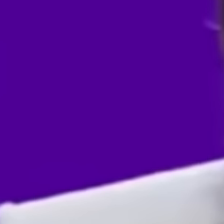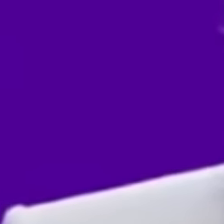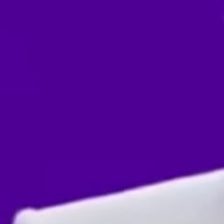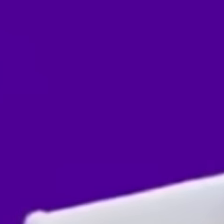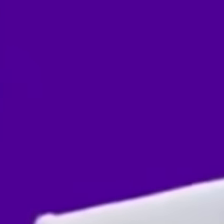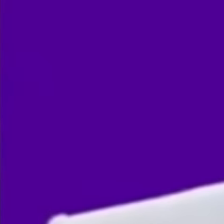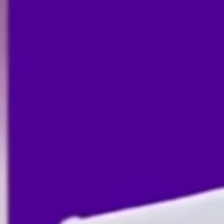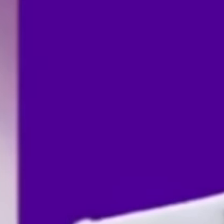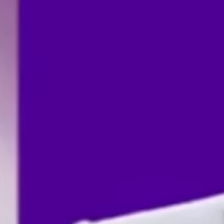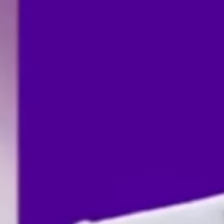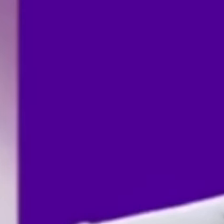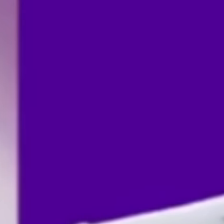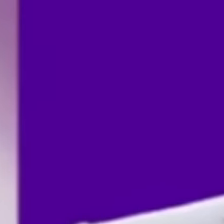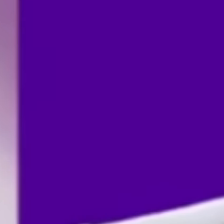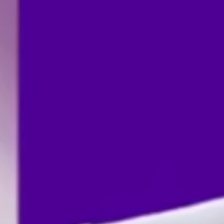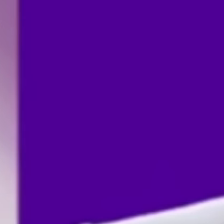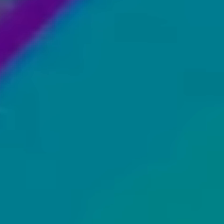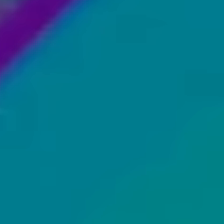¿Sí?